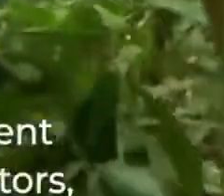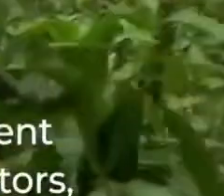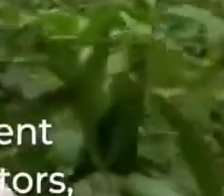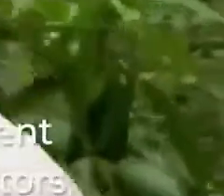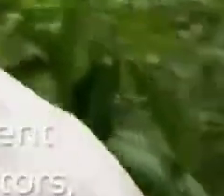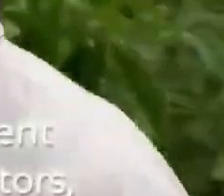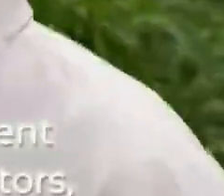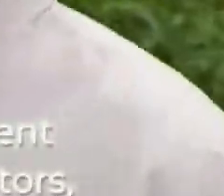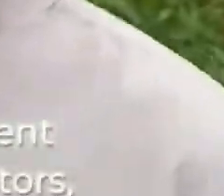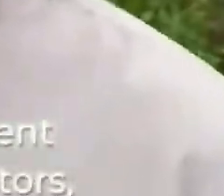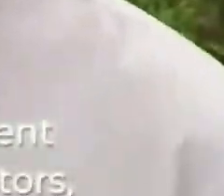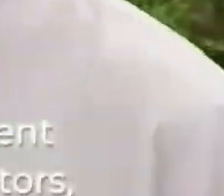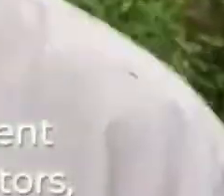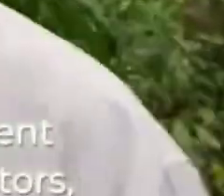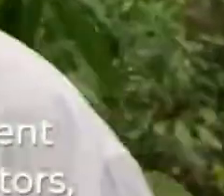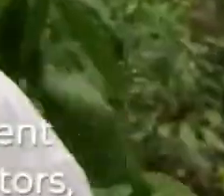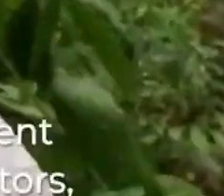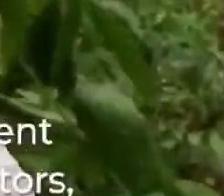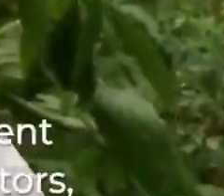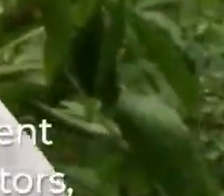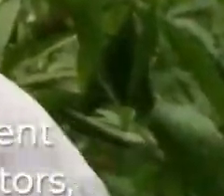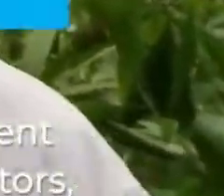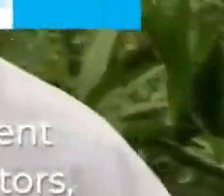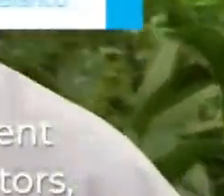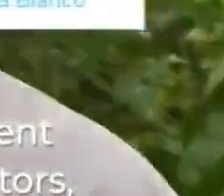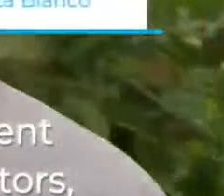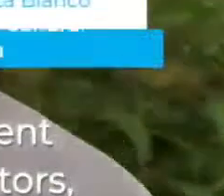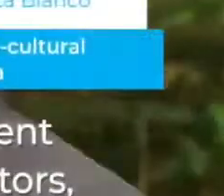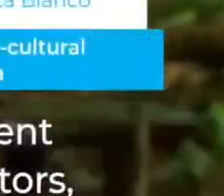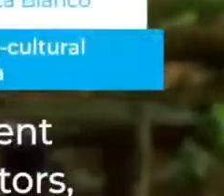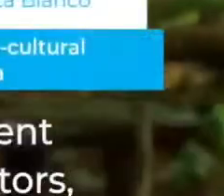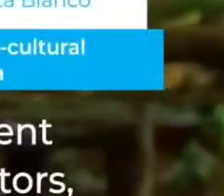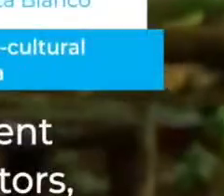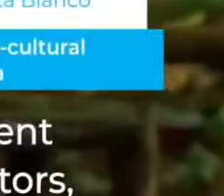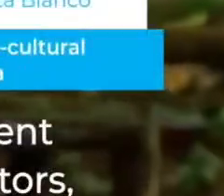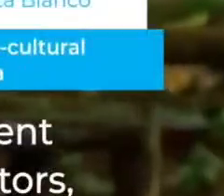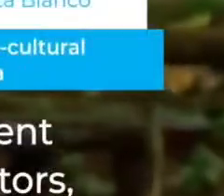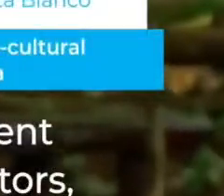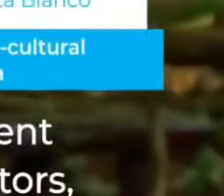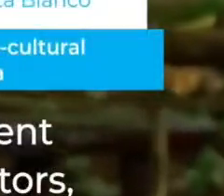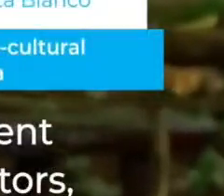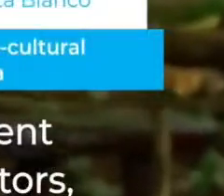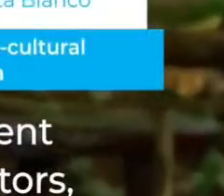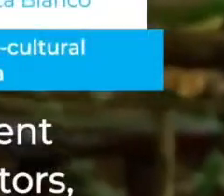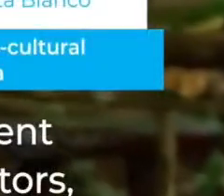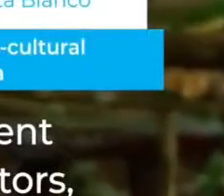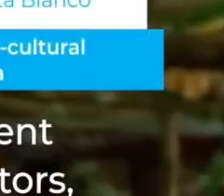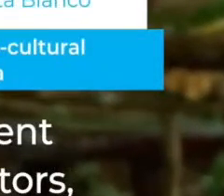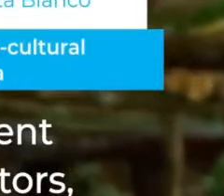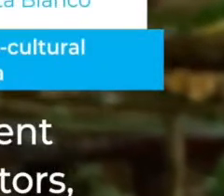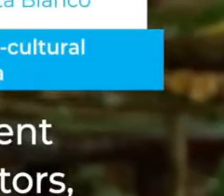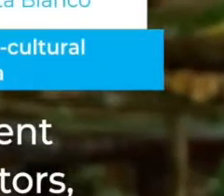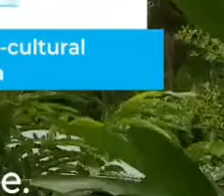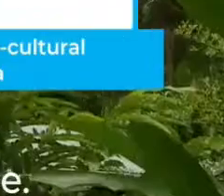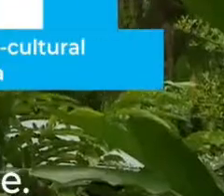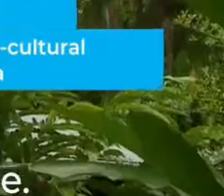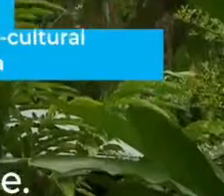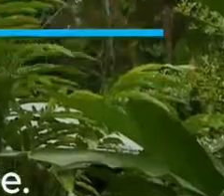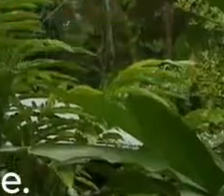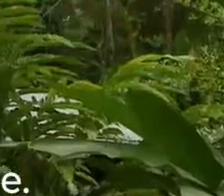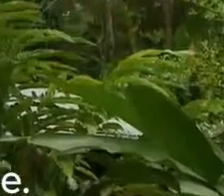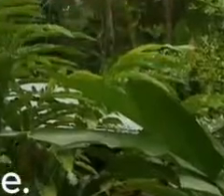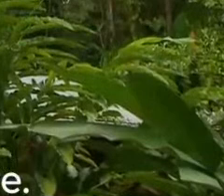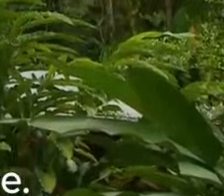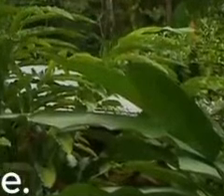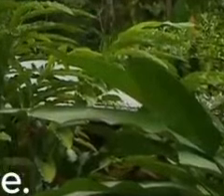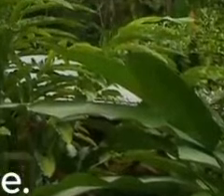Este emprendimiento inicia con una idea acorde a nuestra enseñanza que nos dieron nuestros ancestros, para que